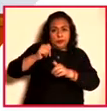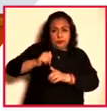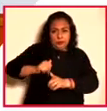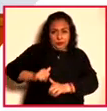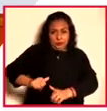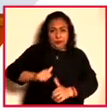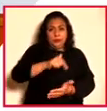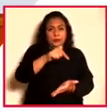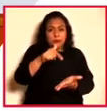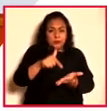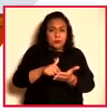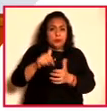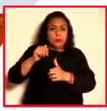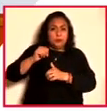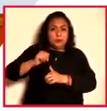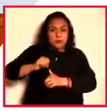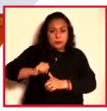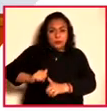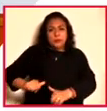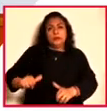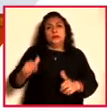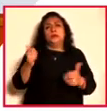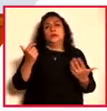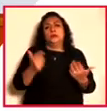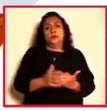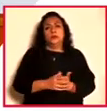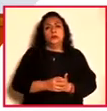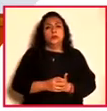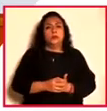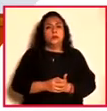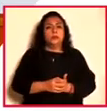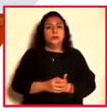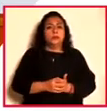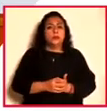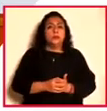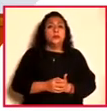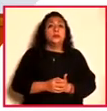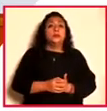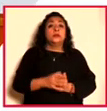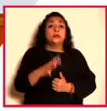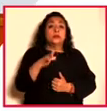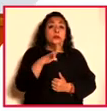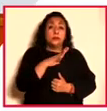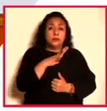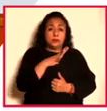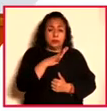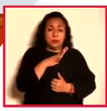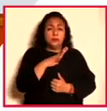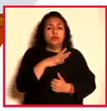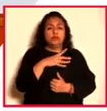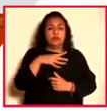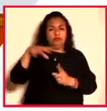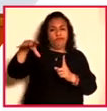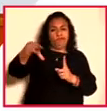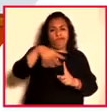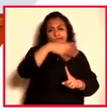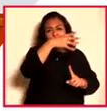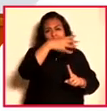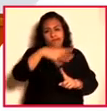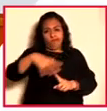sus autoridades eclesiales. Se tocaron las campanas del templo